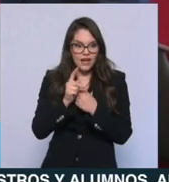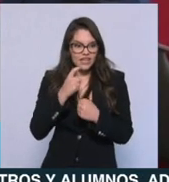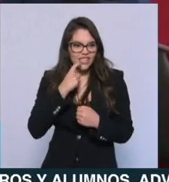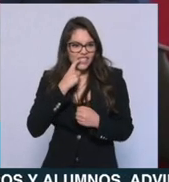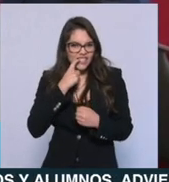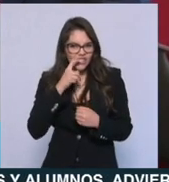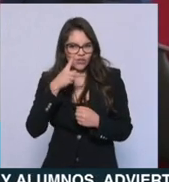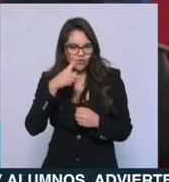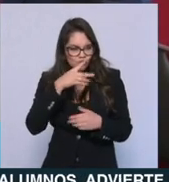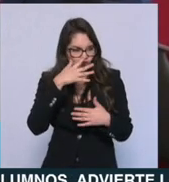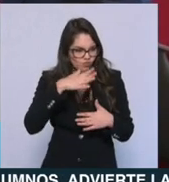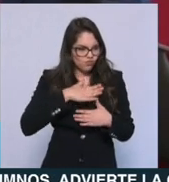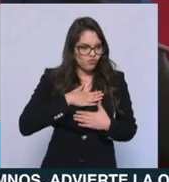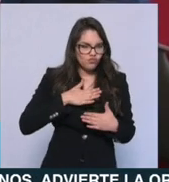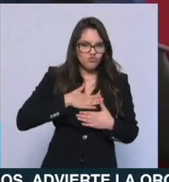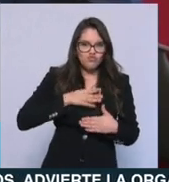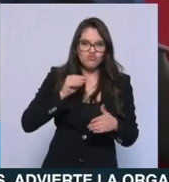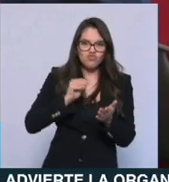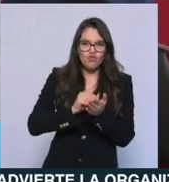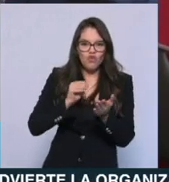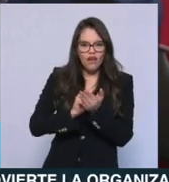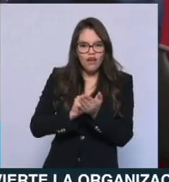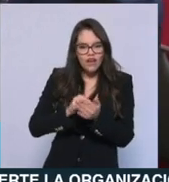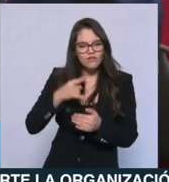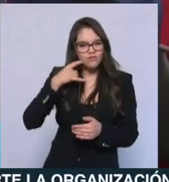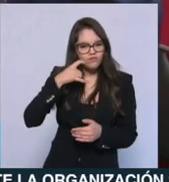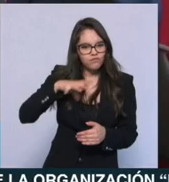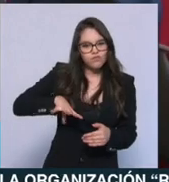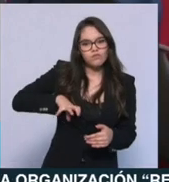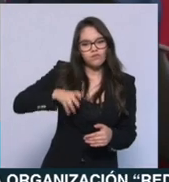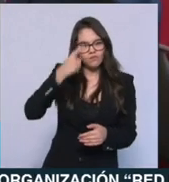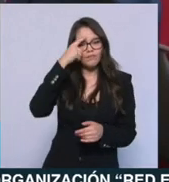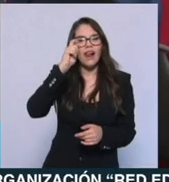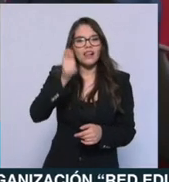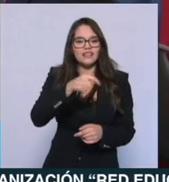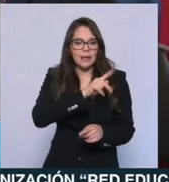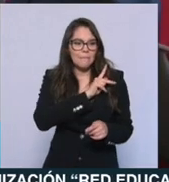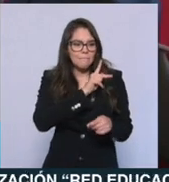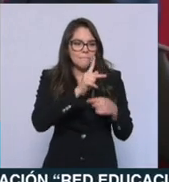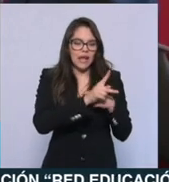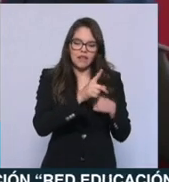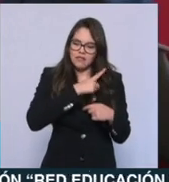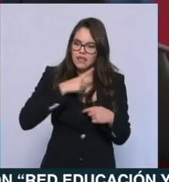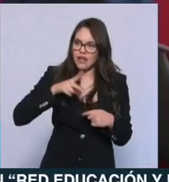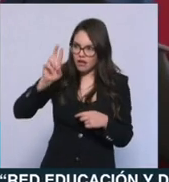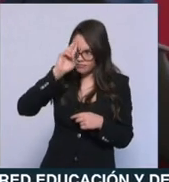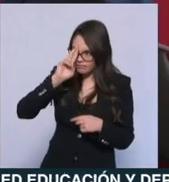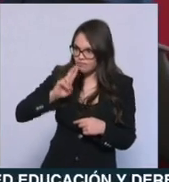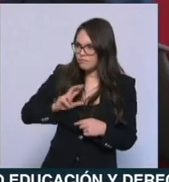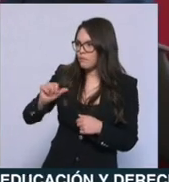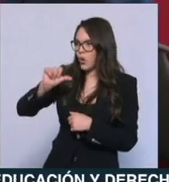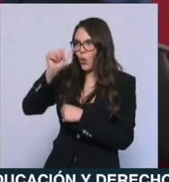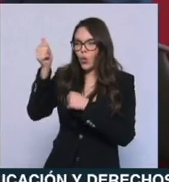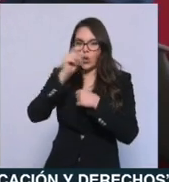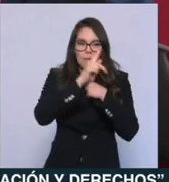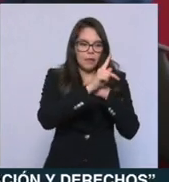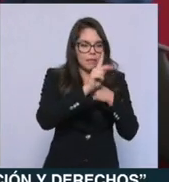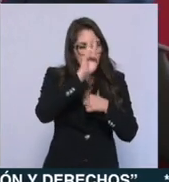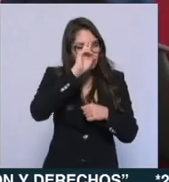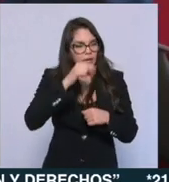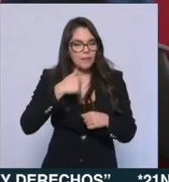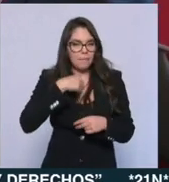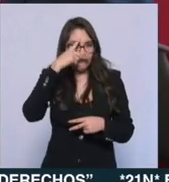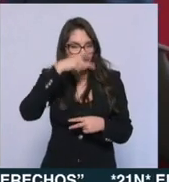soberanía, que todavía hoy está luchando, ¿no? porque sea un país respetado por sus vecinos. Día a día, Conselheiro.